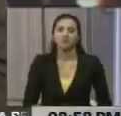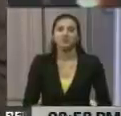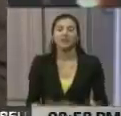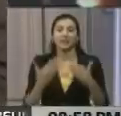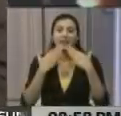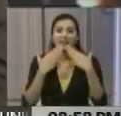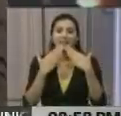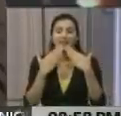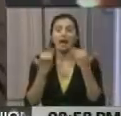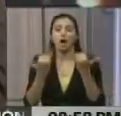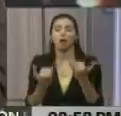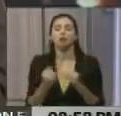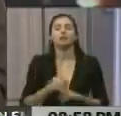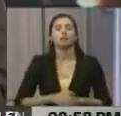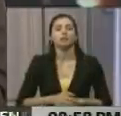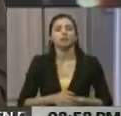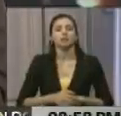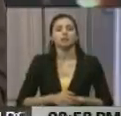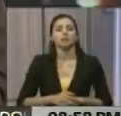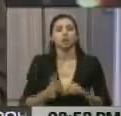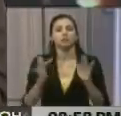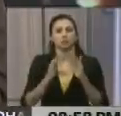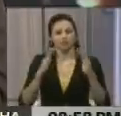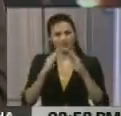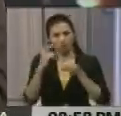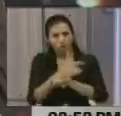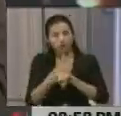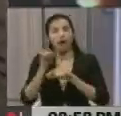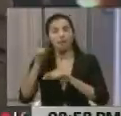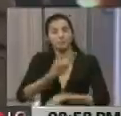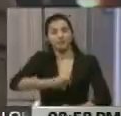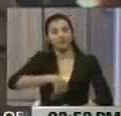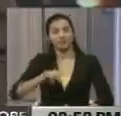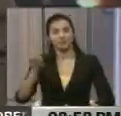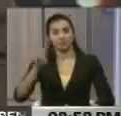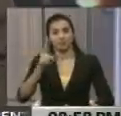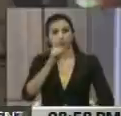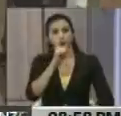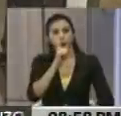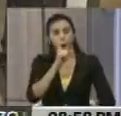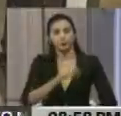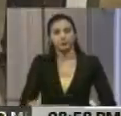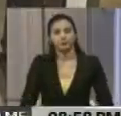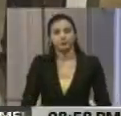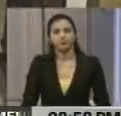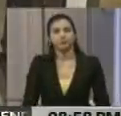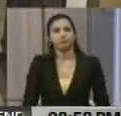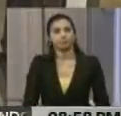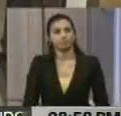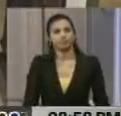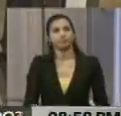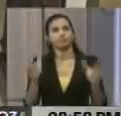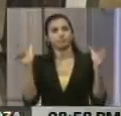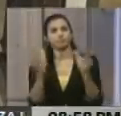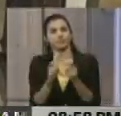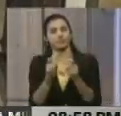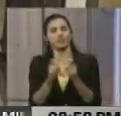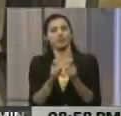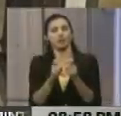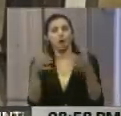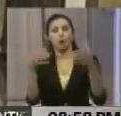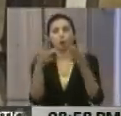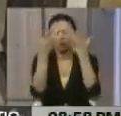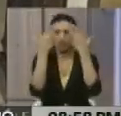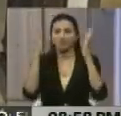Gracias, Alexandra. Hasta ahora establecemos un contacto con el Palacio de Miraflores, donde el presidente de la República Bolivariana de Venezuela, Nicolás Maduro, se reúne con la red de